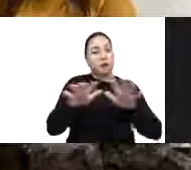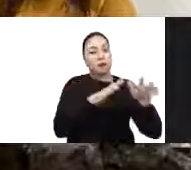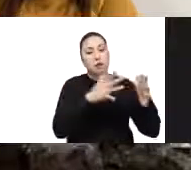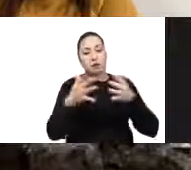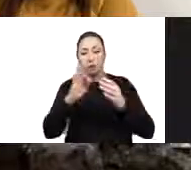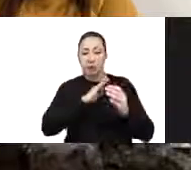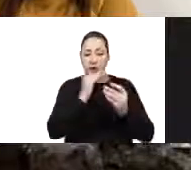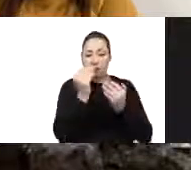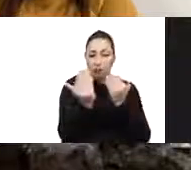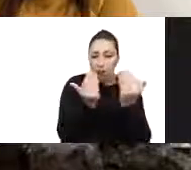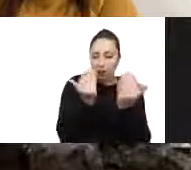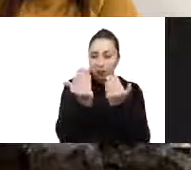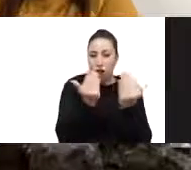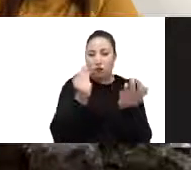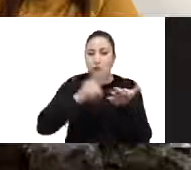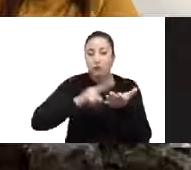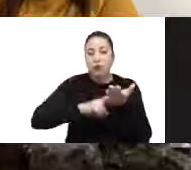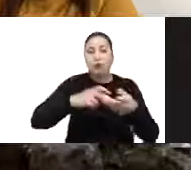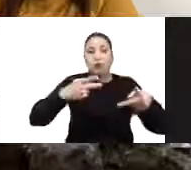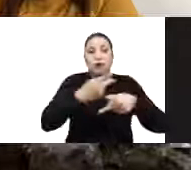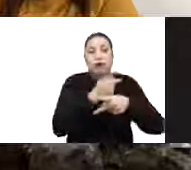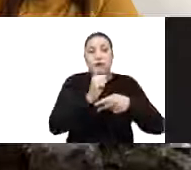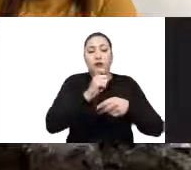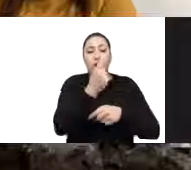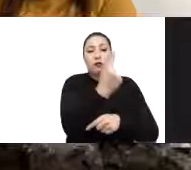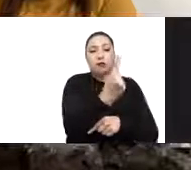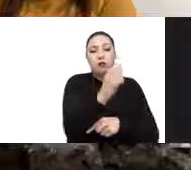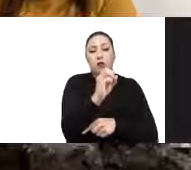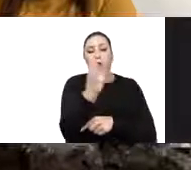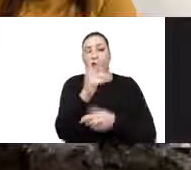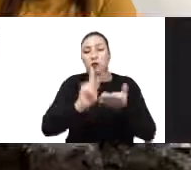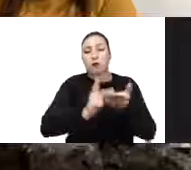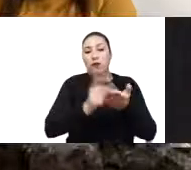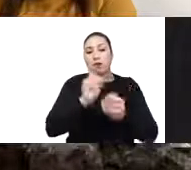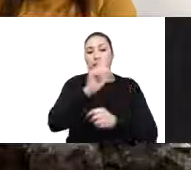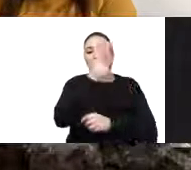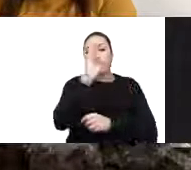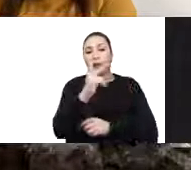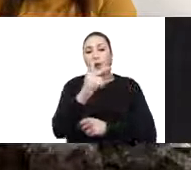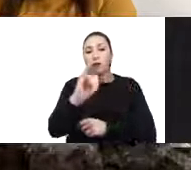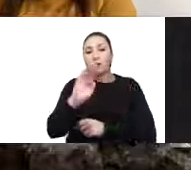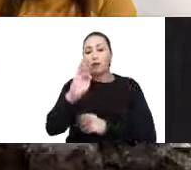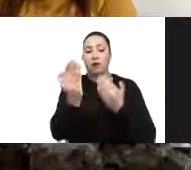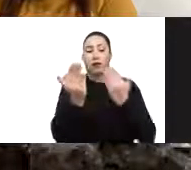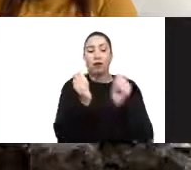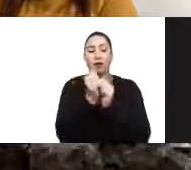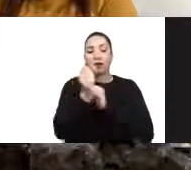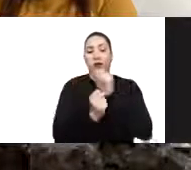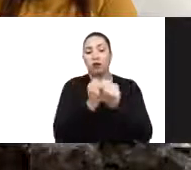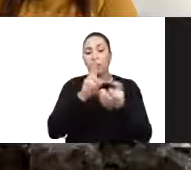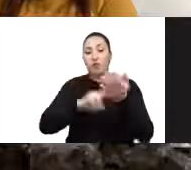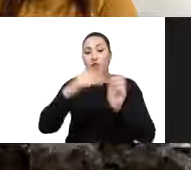comparable entre una pérdida de entre 1 y 3 veces el PIB de 2010, pero podría ser